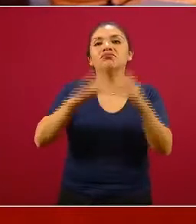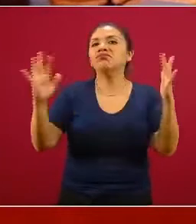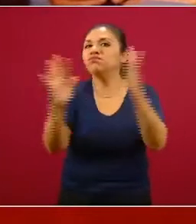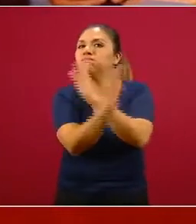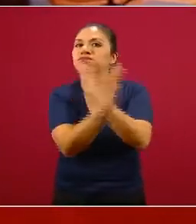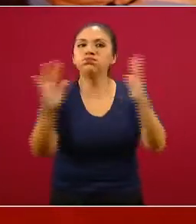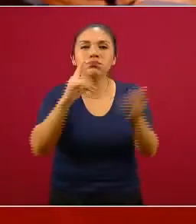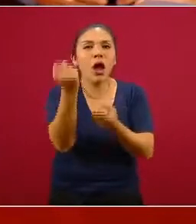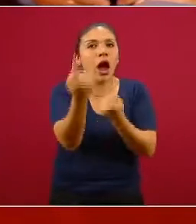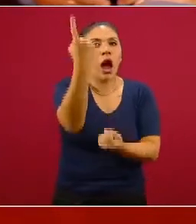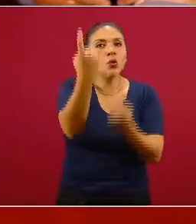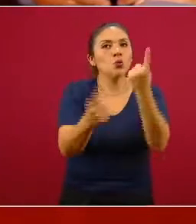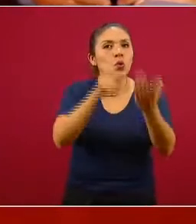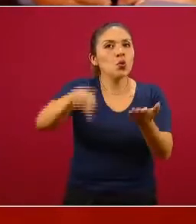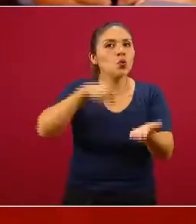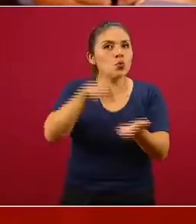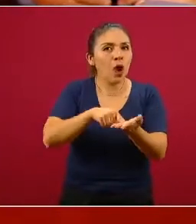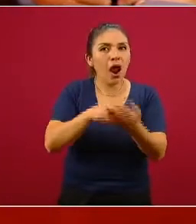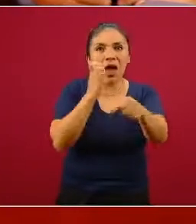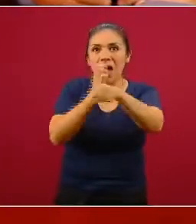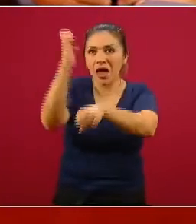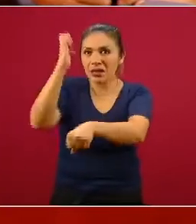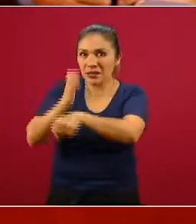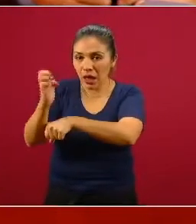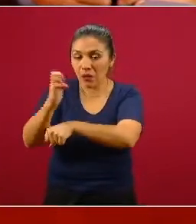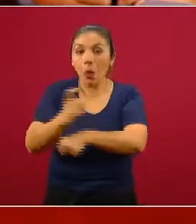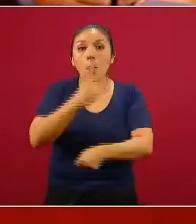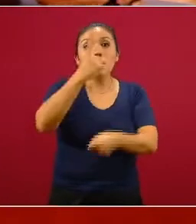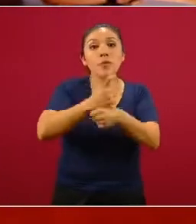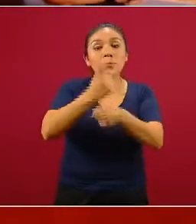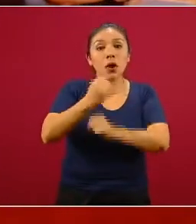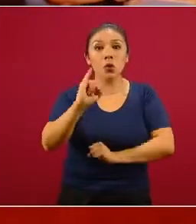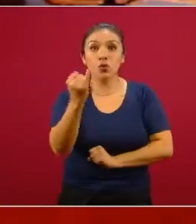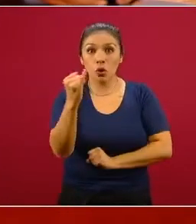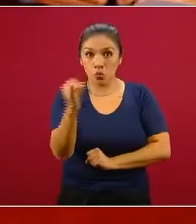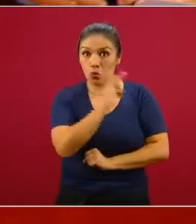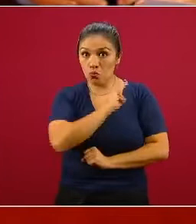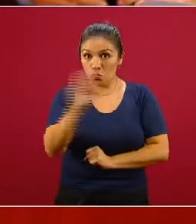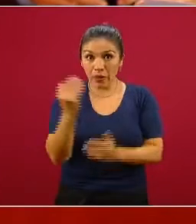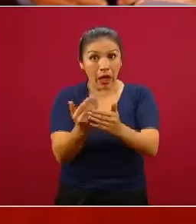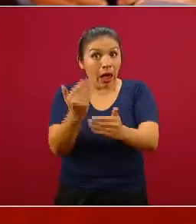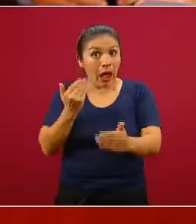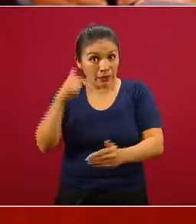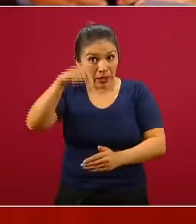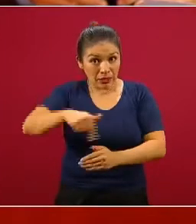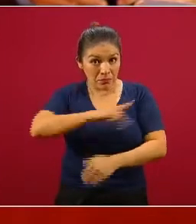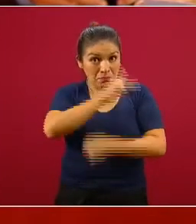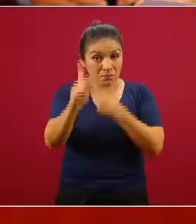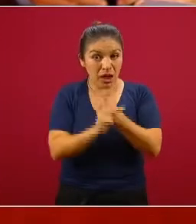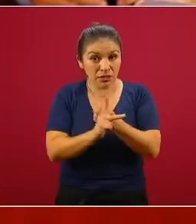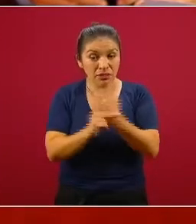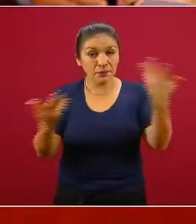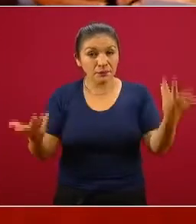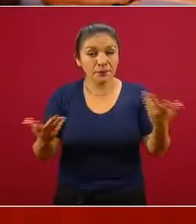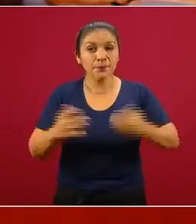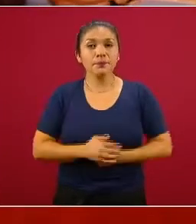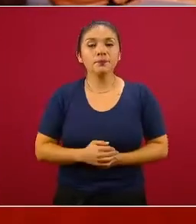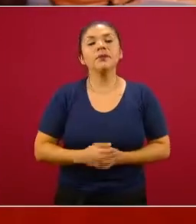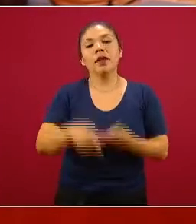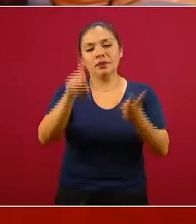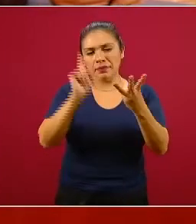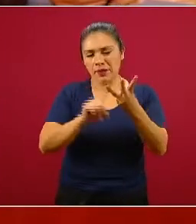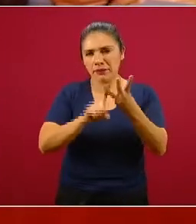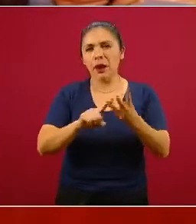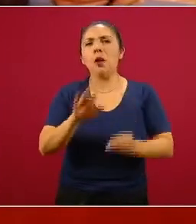en algunas partes y para el 1 de junio. ¿Se podría adelantar esto en el país? Y en la tercera, si nos